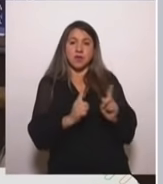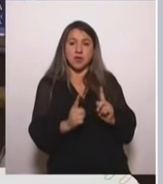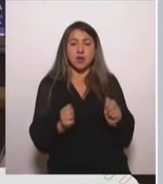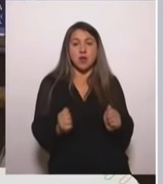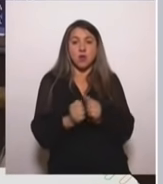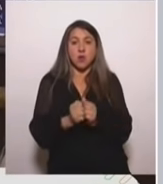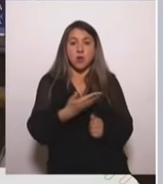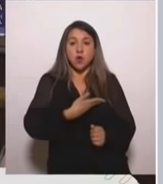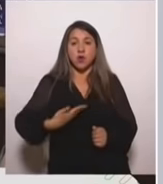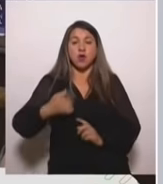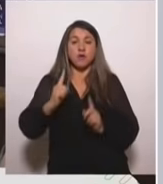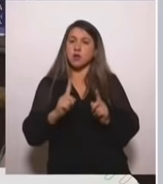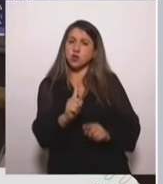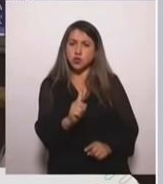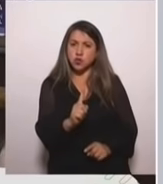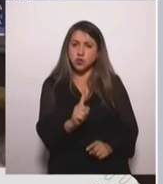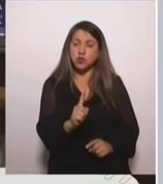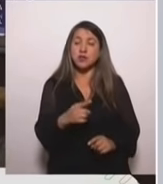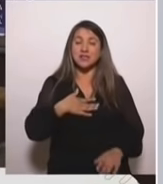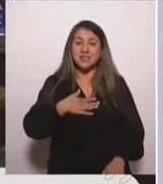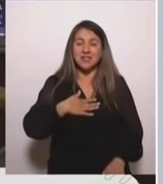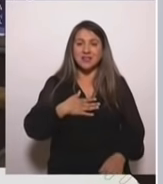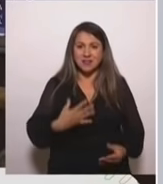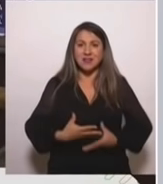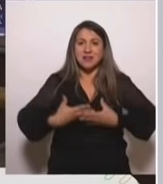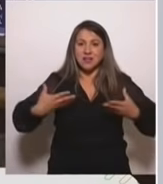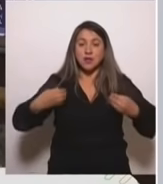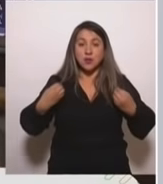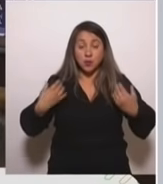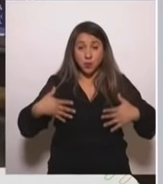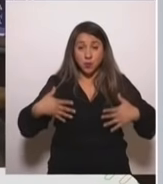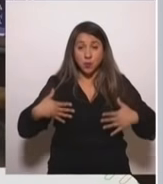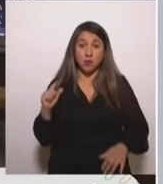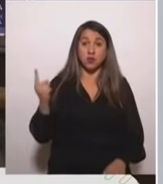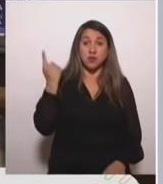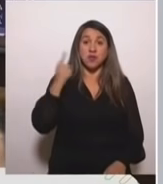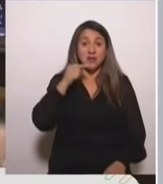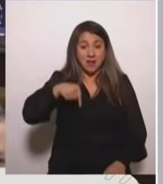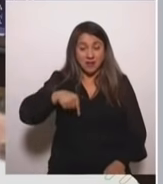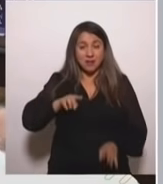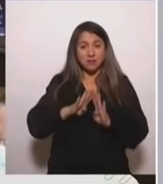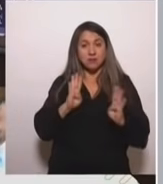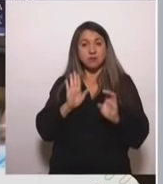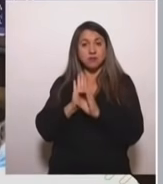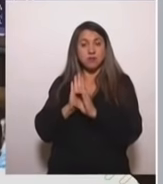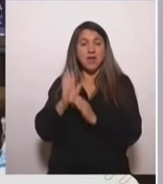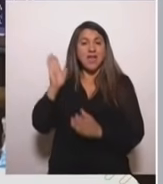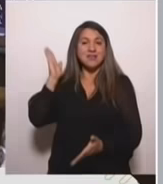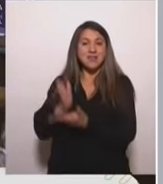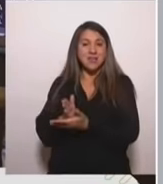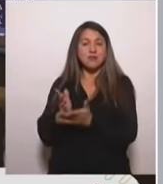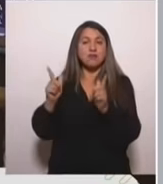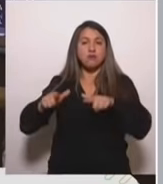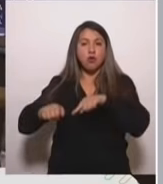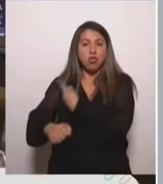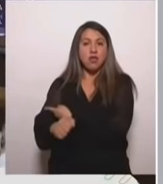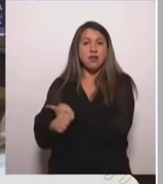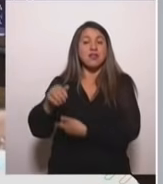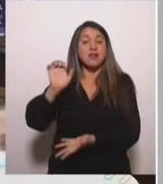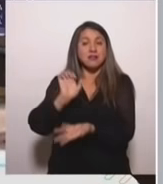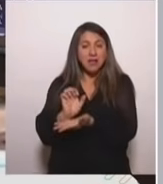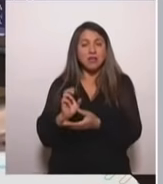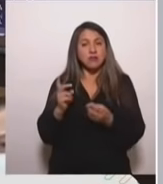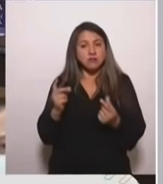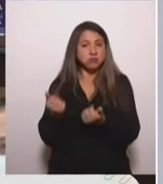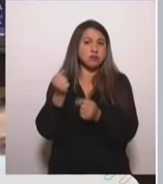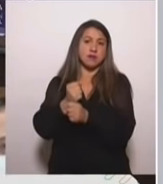una debida independencia entre la Convención Constitucional y el Congreso Nacional, que es un órgano del Estado totalmente distinto